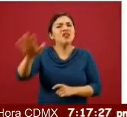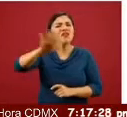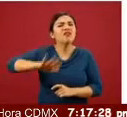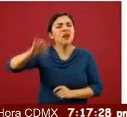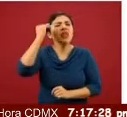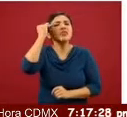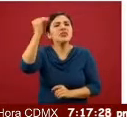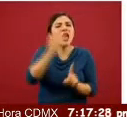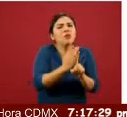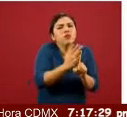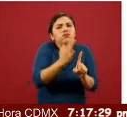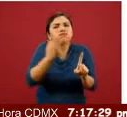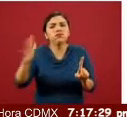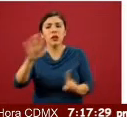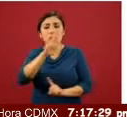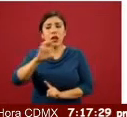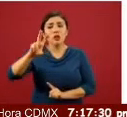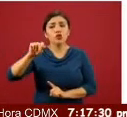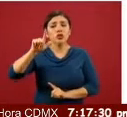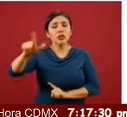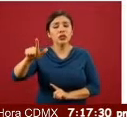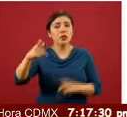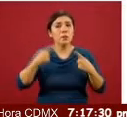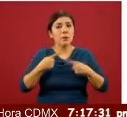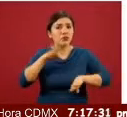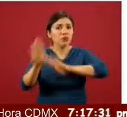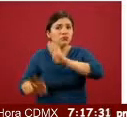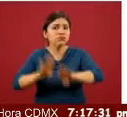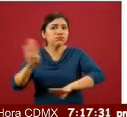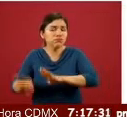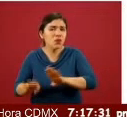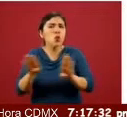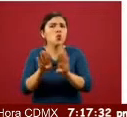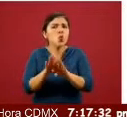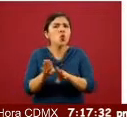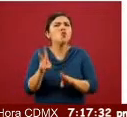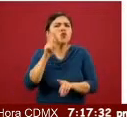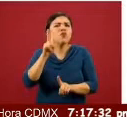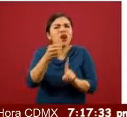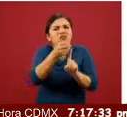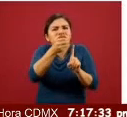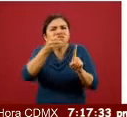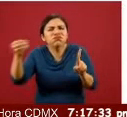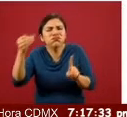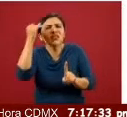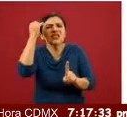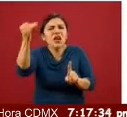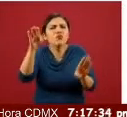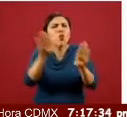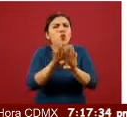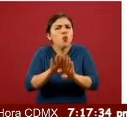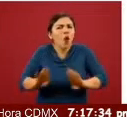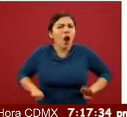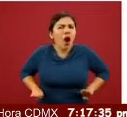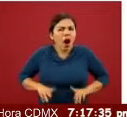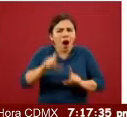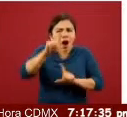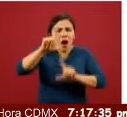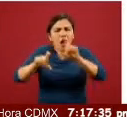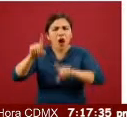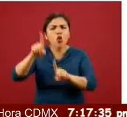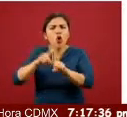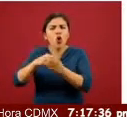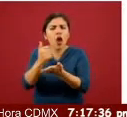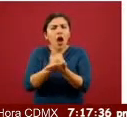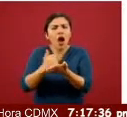tiempo estas 587 defunciones. Podemos ver claramente esa distribución en las barras de color azul, que